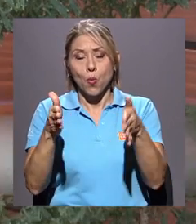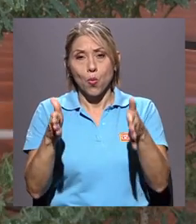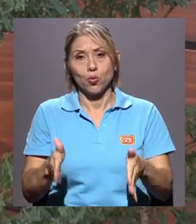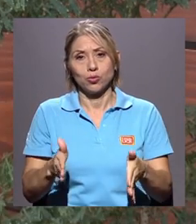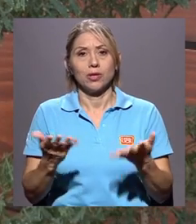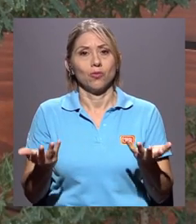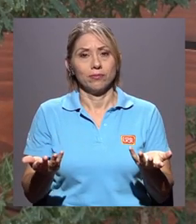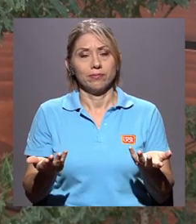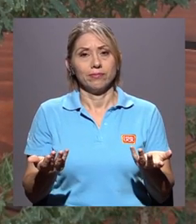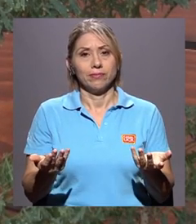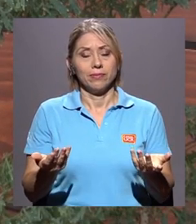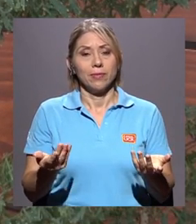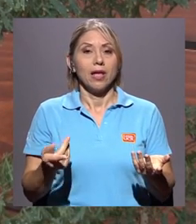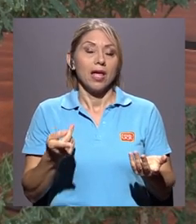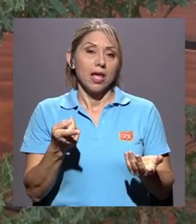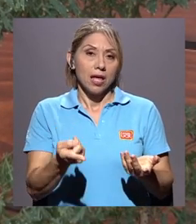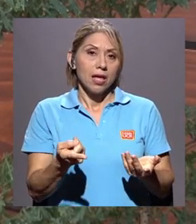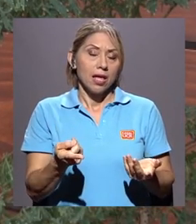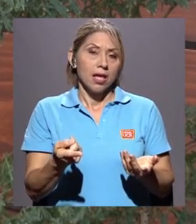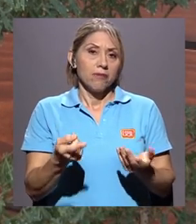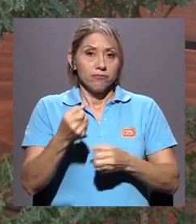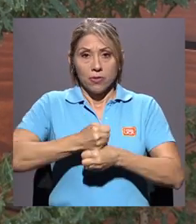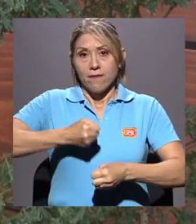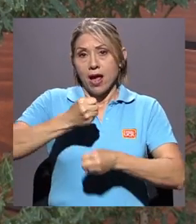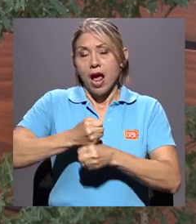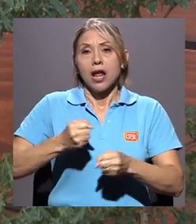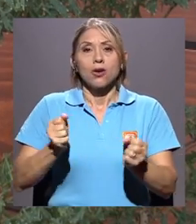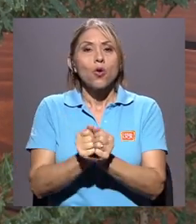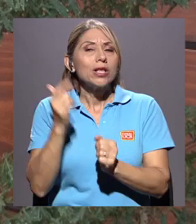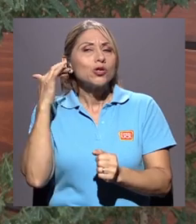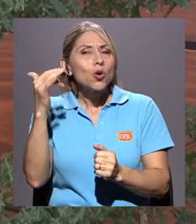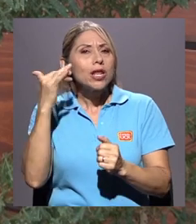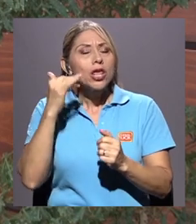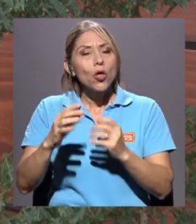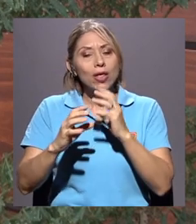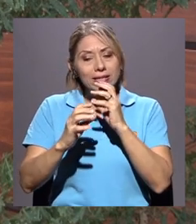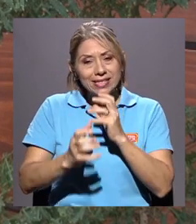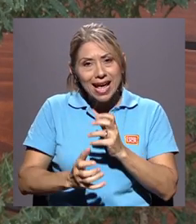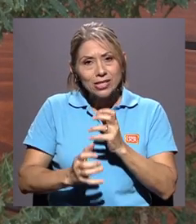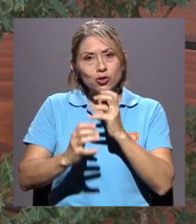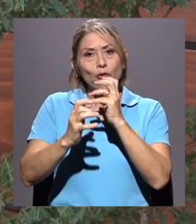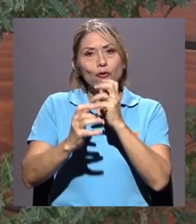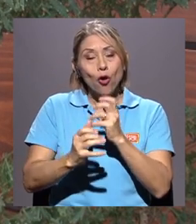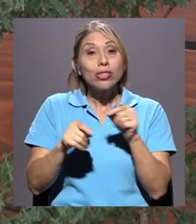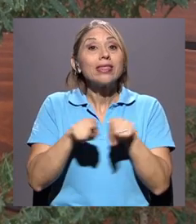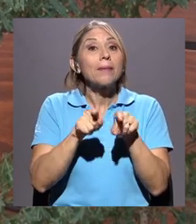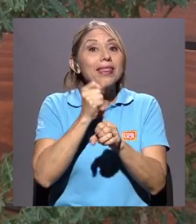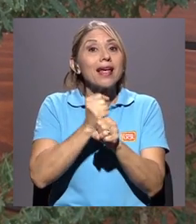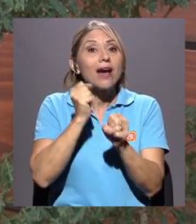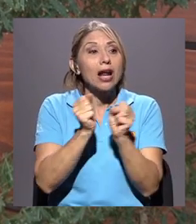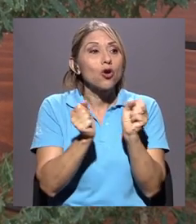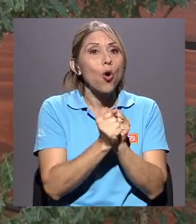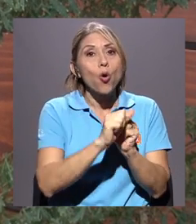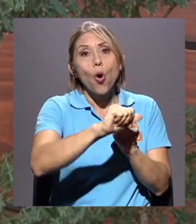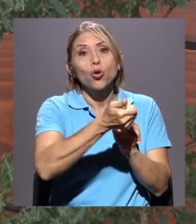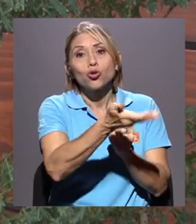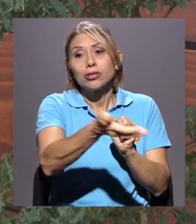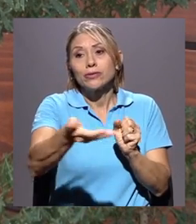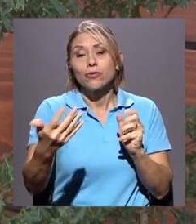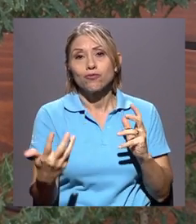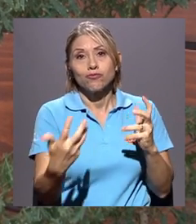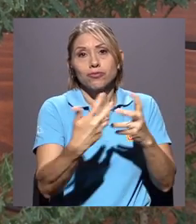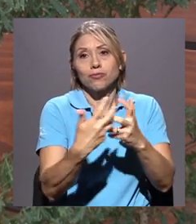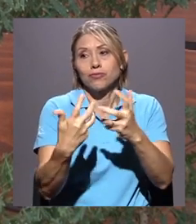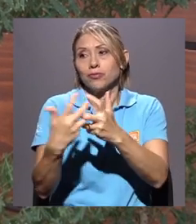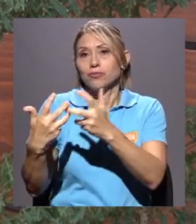parte de músico, lo que es trabajar el sonido del saxofón, lo que es trabajar en ensamble, porque el saxofón se trabaja mucho en grupos,